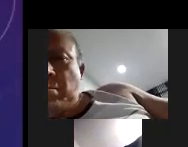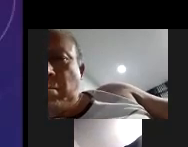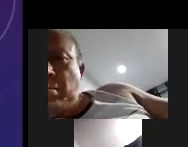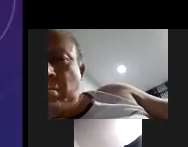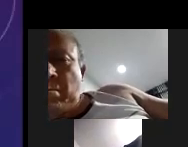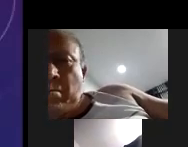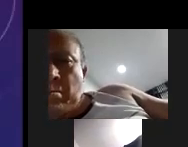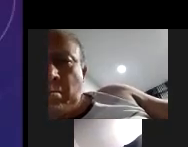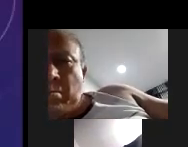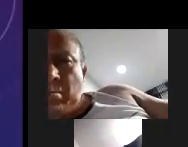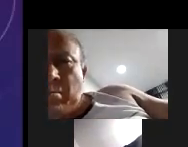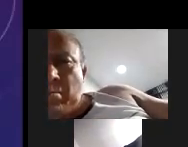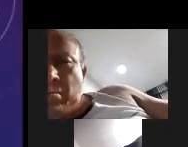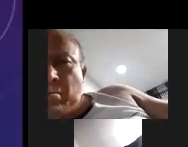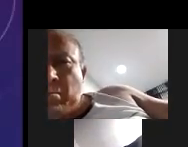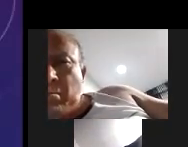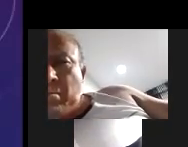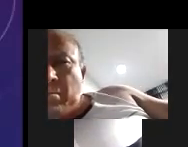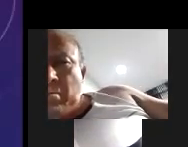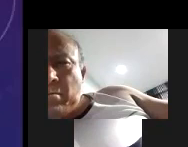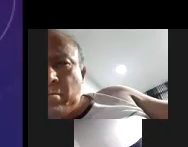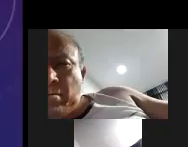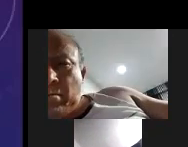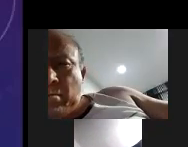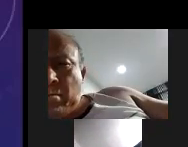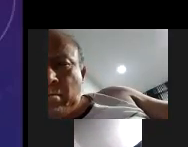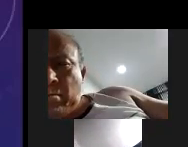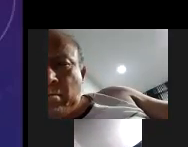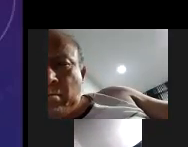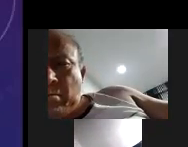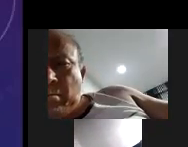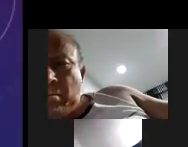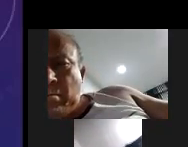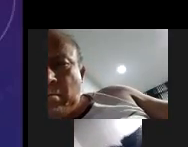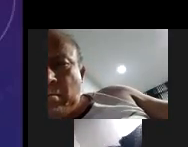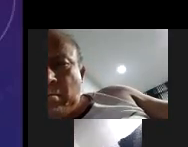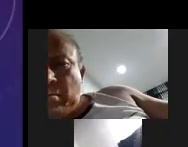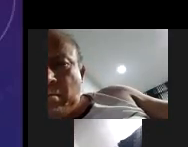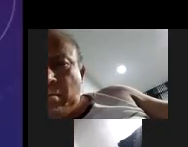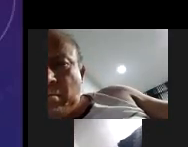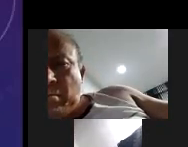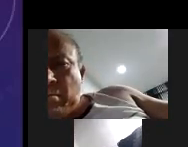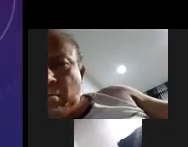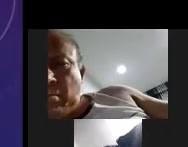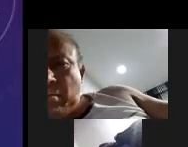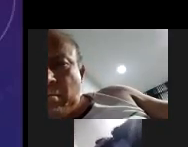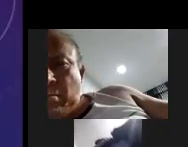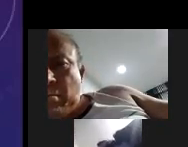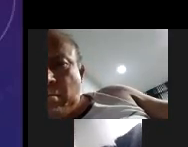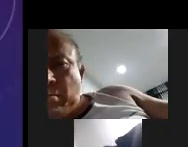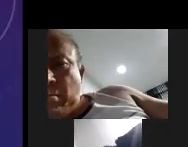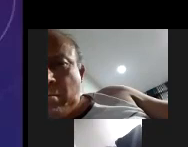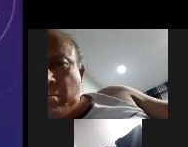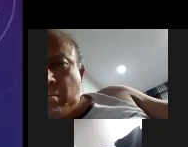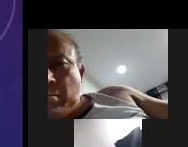inferiores. Signos que advierten para tratar una emergencia: problemas para respirar, dolor o presión en el pecho, confusión, labios o